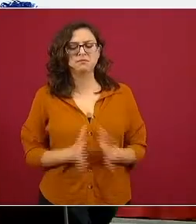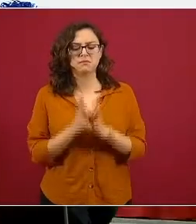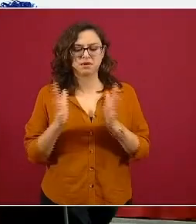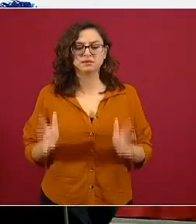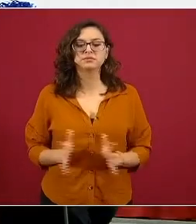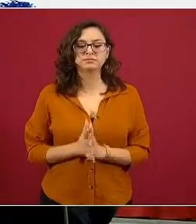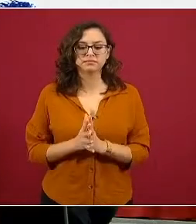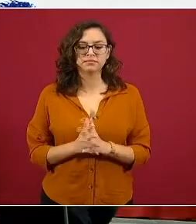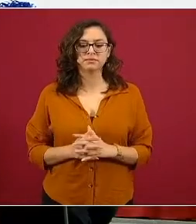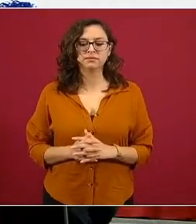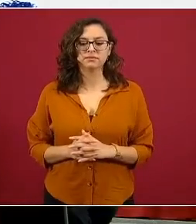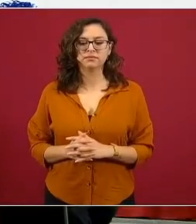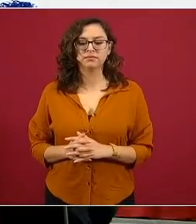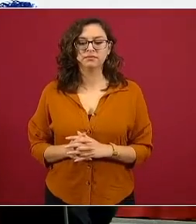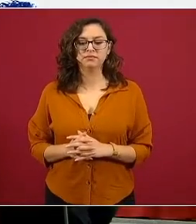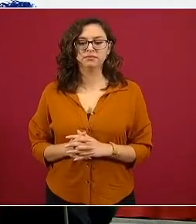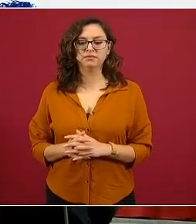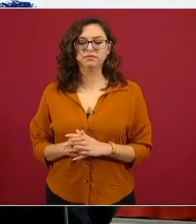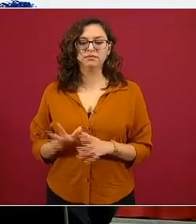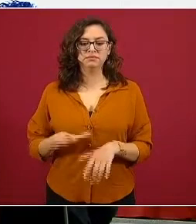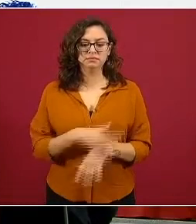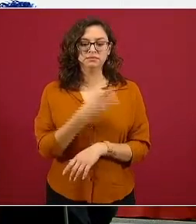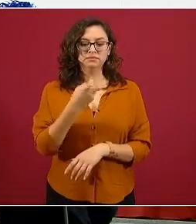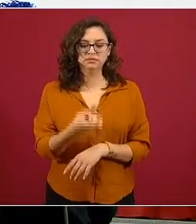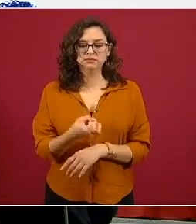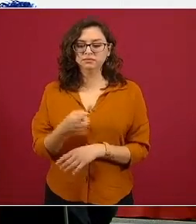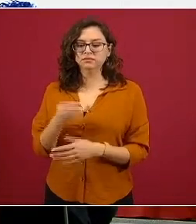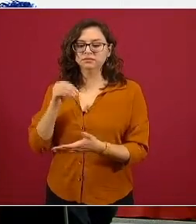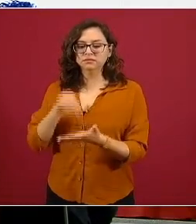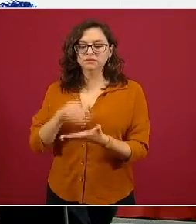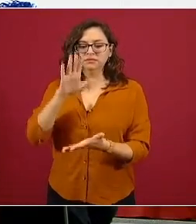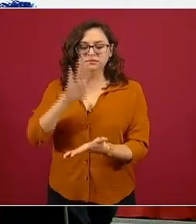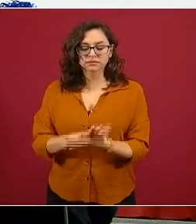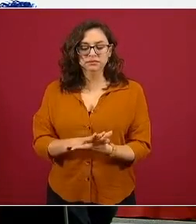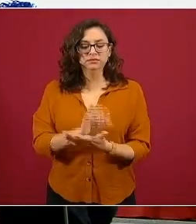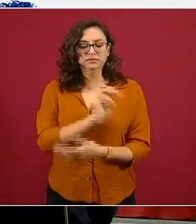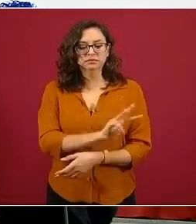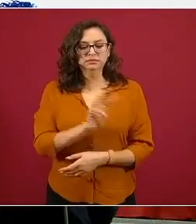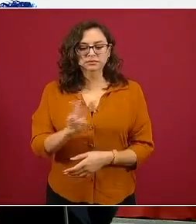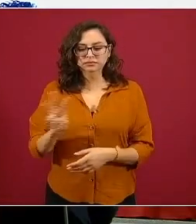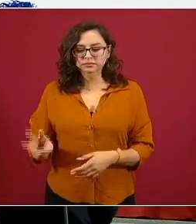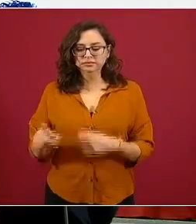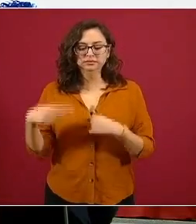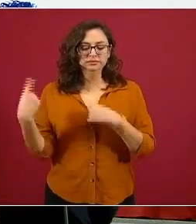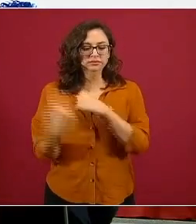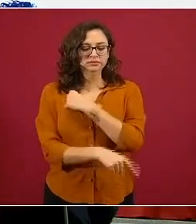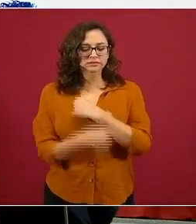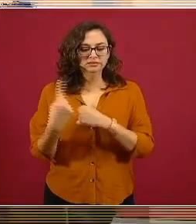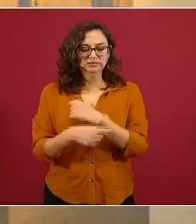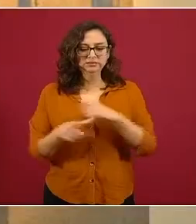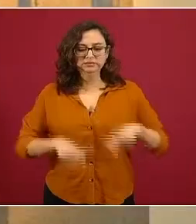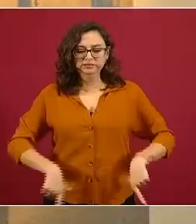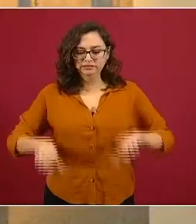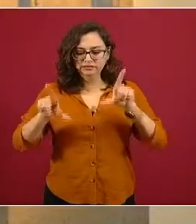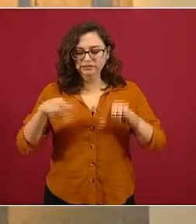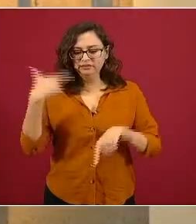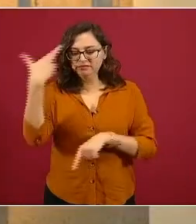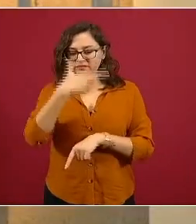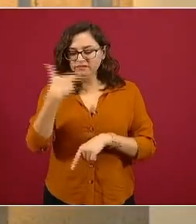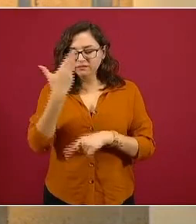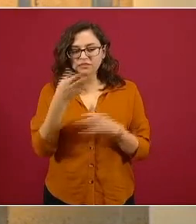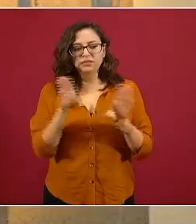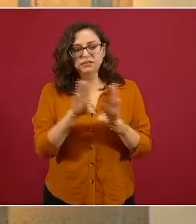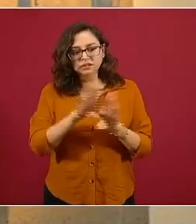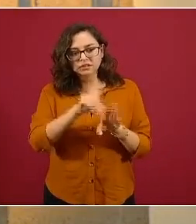fiscales. Entonces, en el proceso de registro que se hace en el portal, de forma automatizada, se verifica el